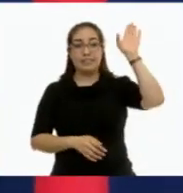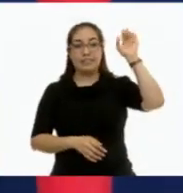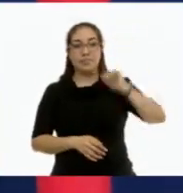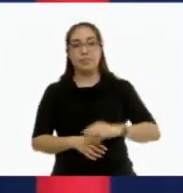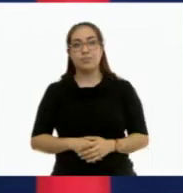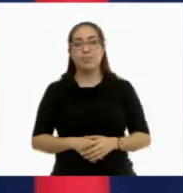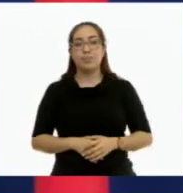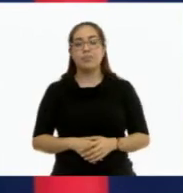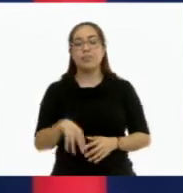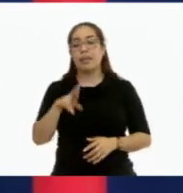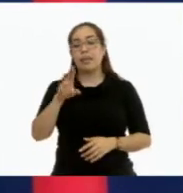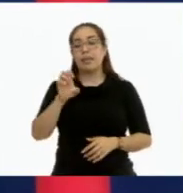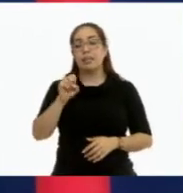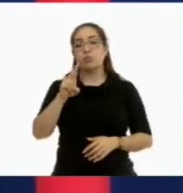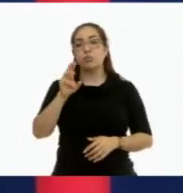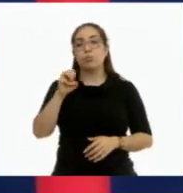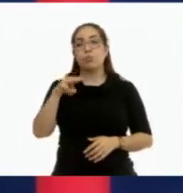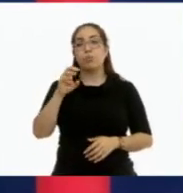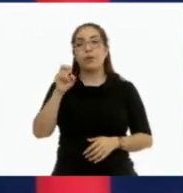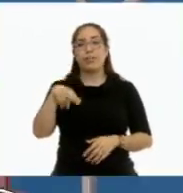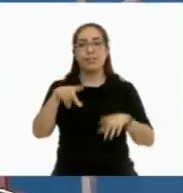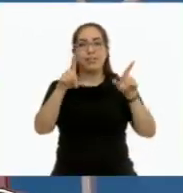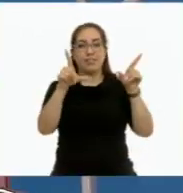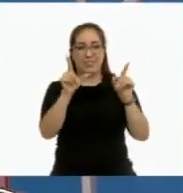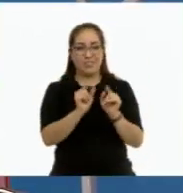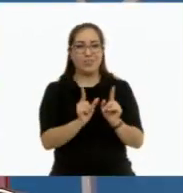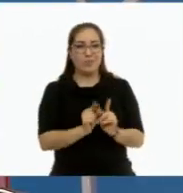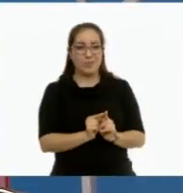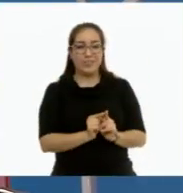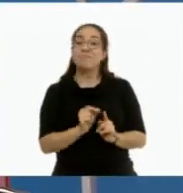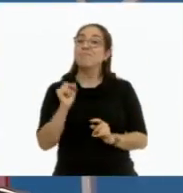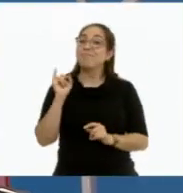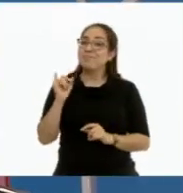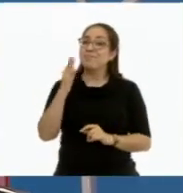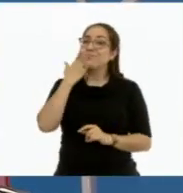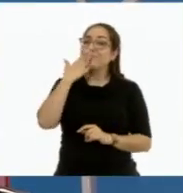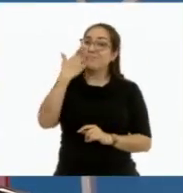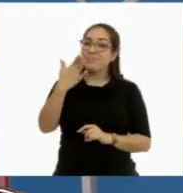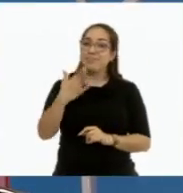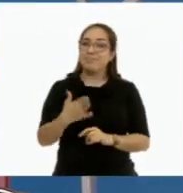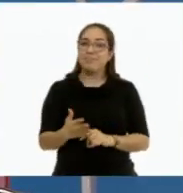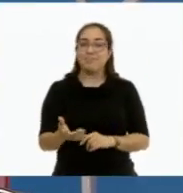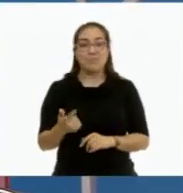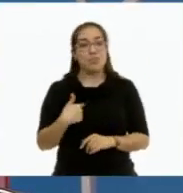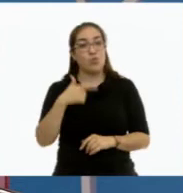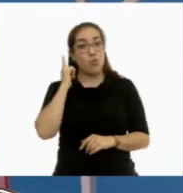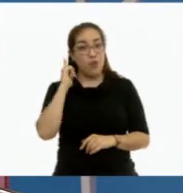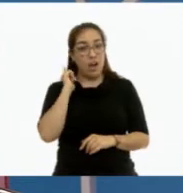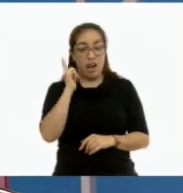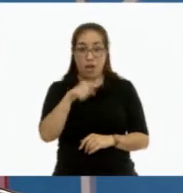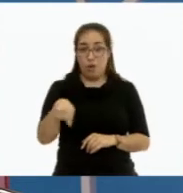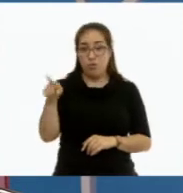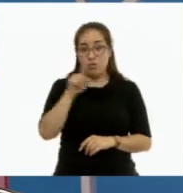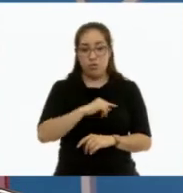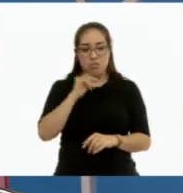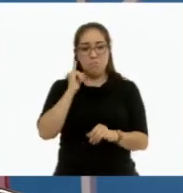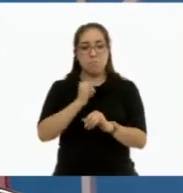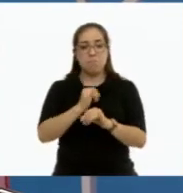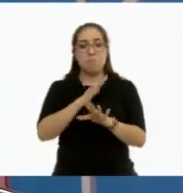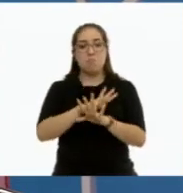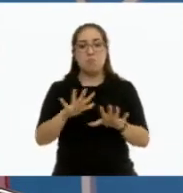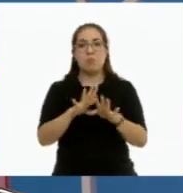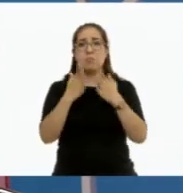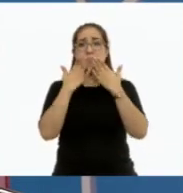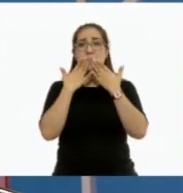¿Cuál es, María? El resumen. Así es. Muy bien. Pues yo espero que esta información les haya sido de